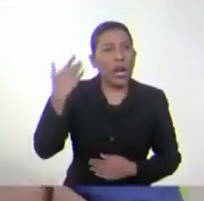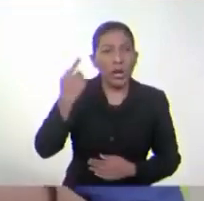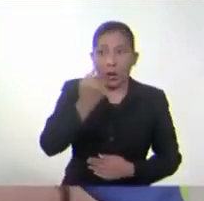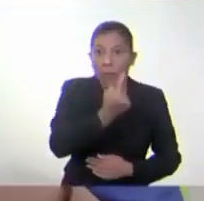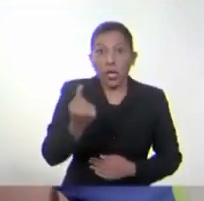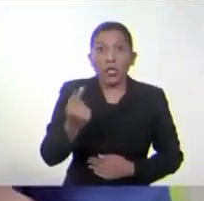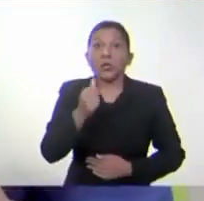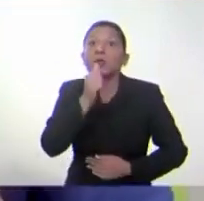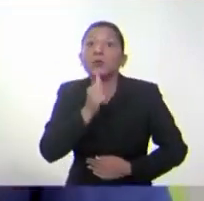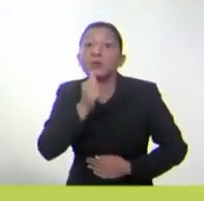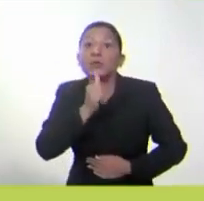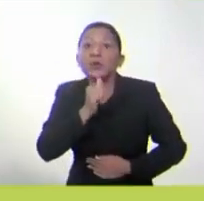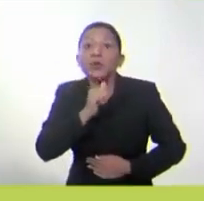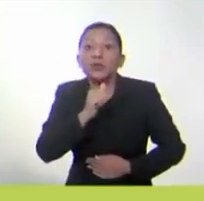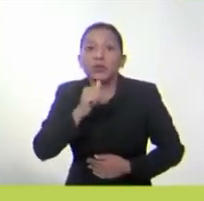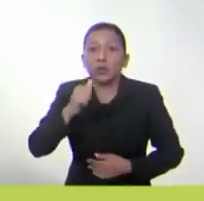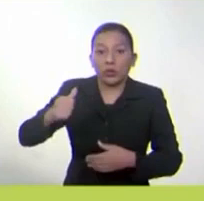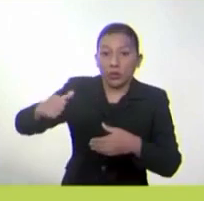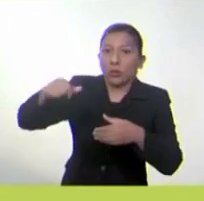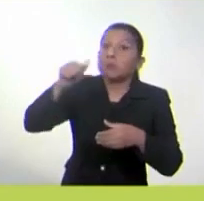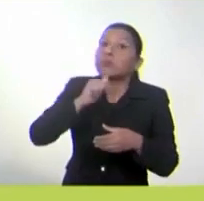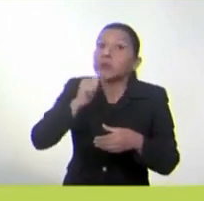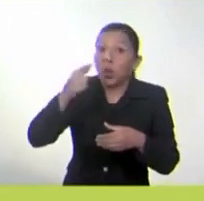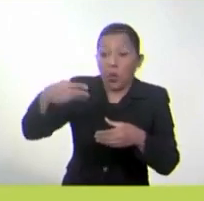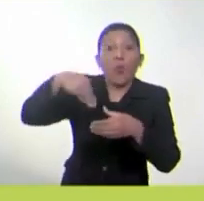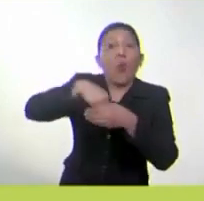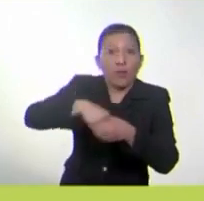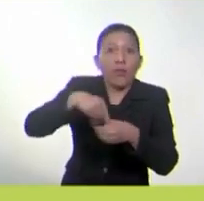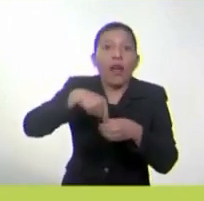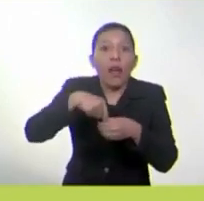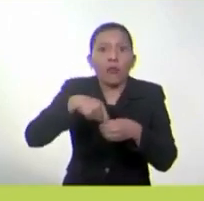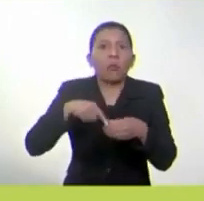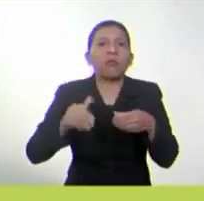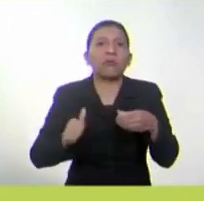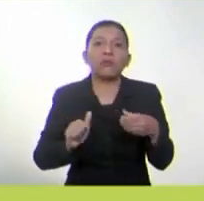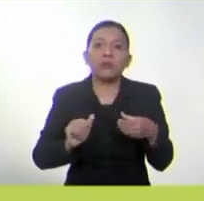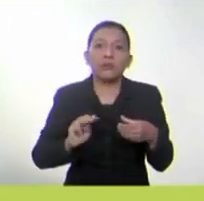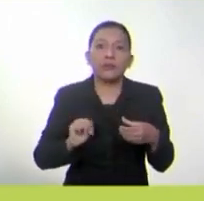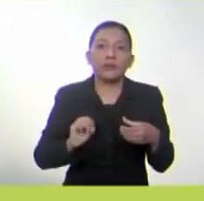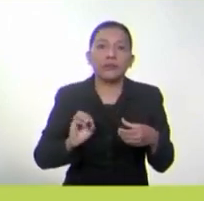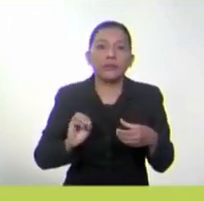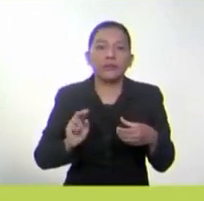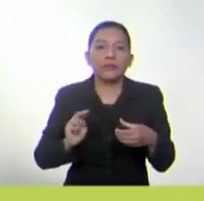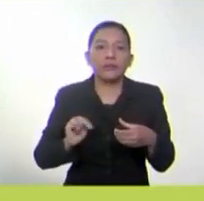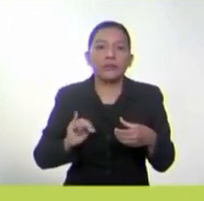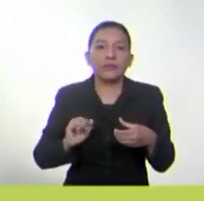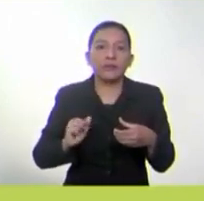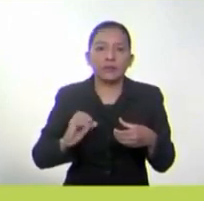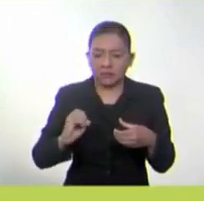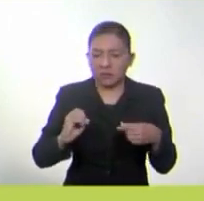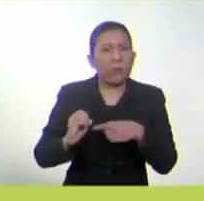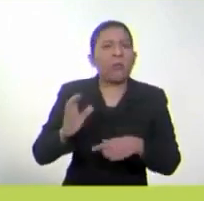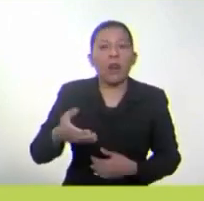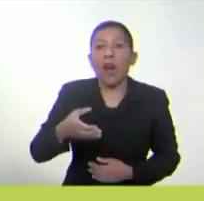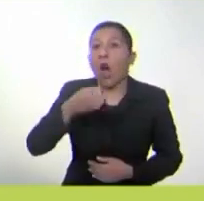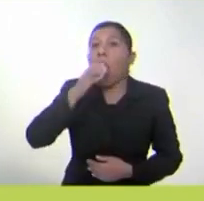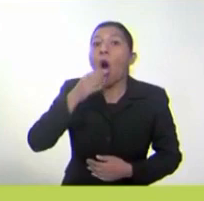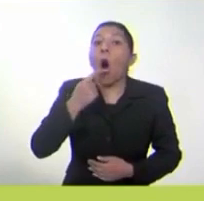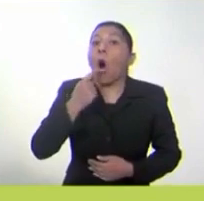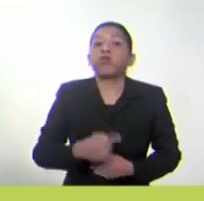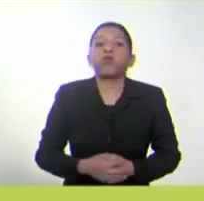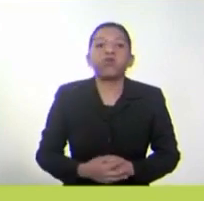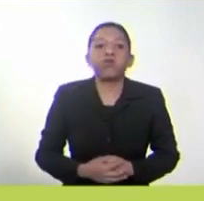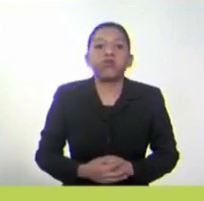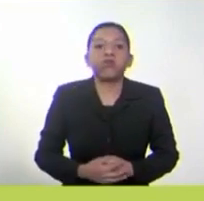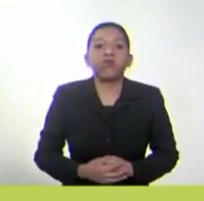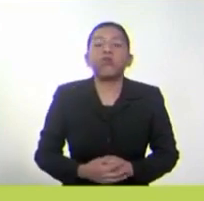población para producir amoníaco. El amoníaco, a su vez, era utilizado como un enjuague bucal. También se